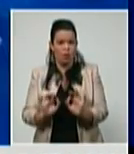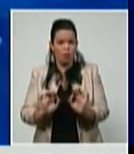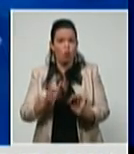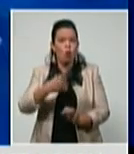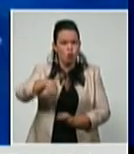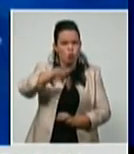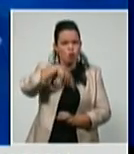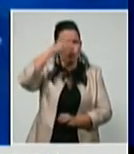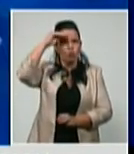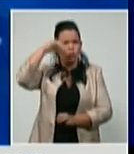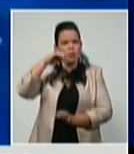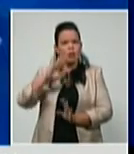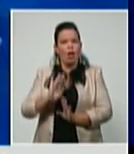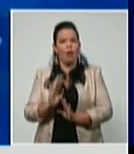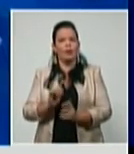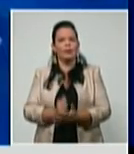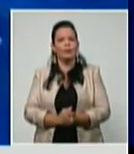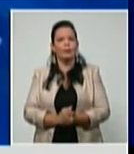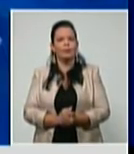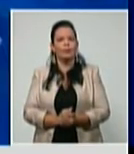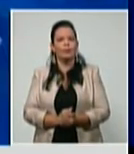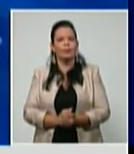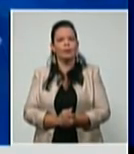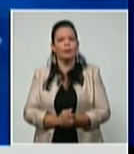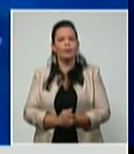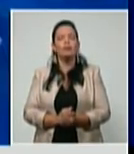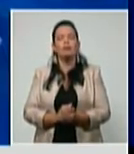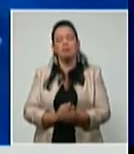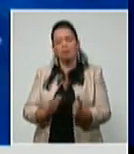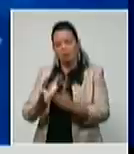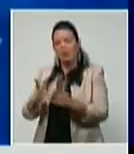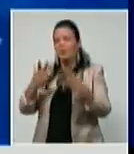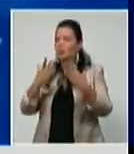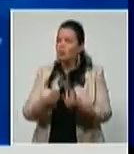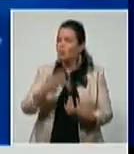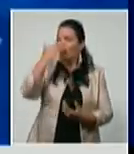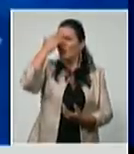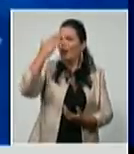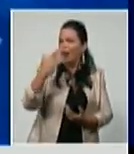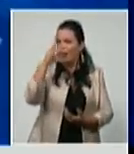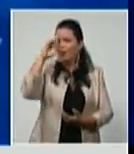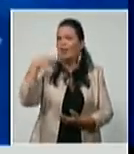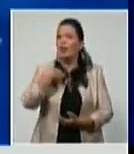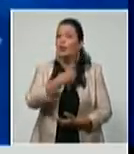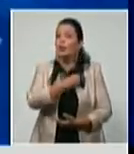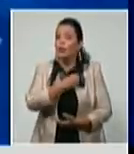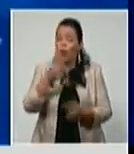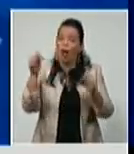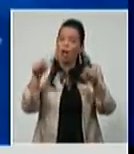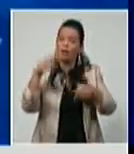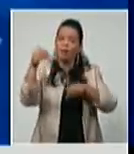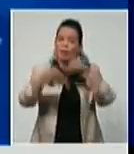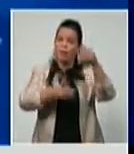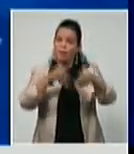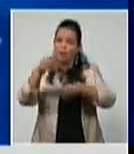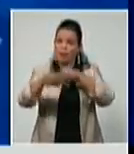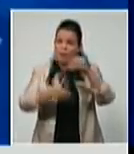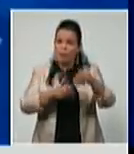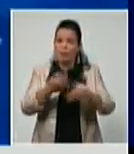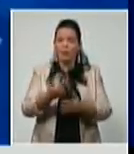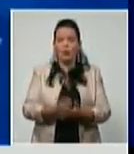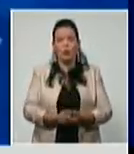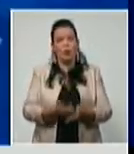es. Agradecerle su presencia como cada viernes acá en el estudio principal del Instituto Cubano de Radio y Televisión